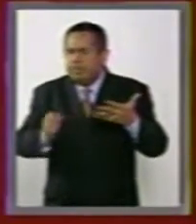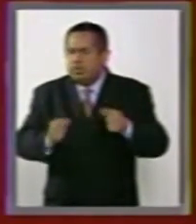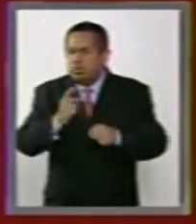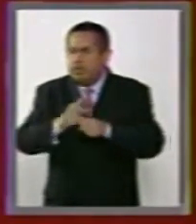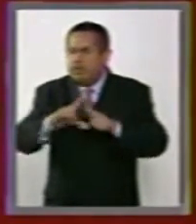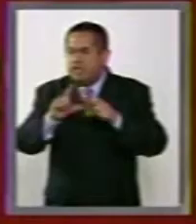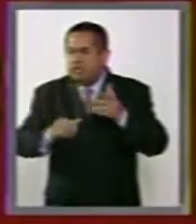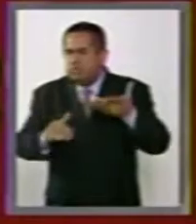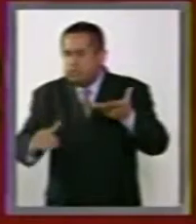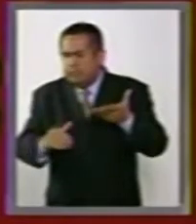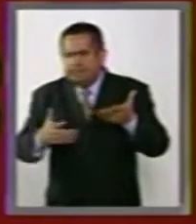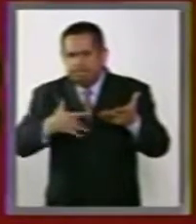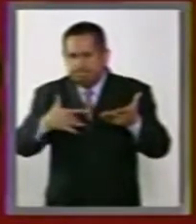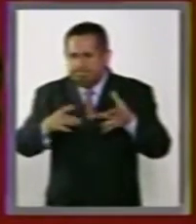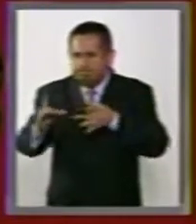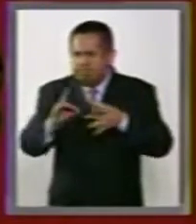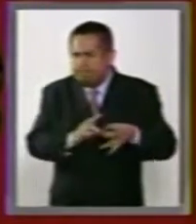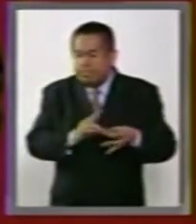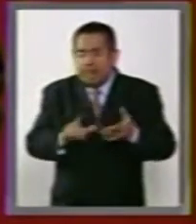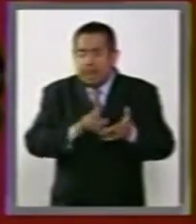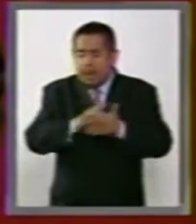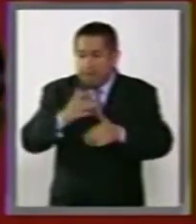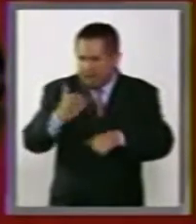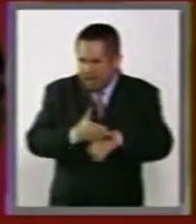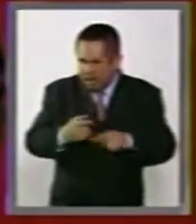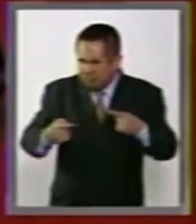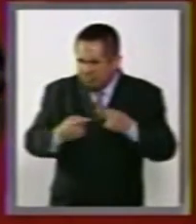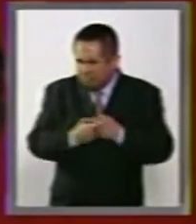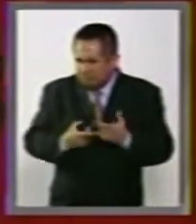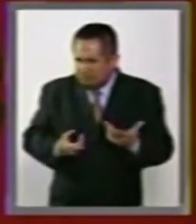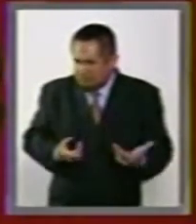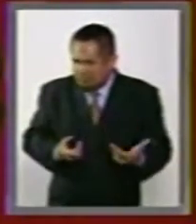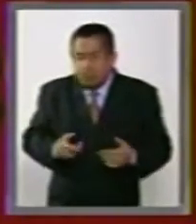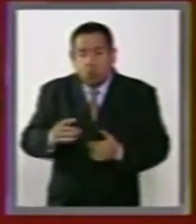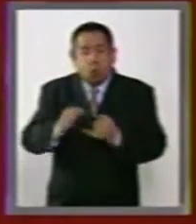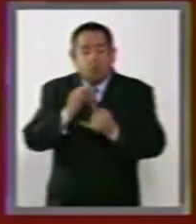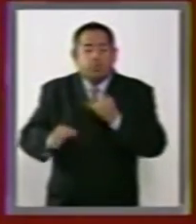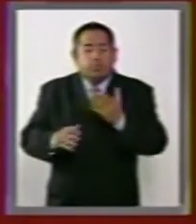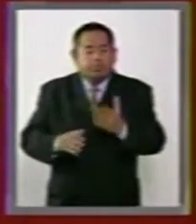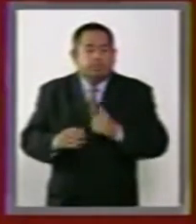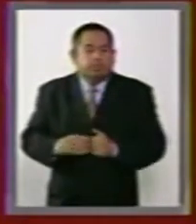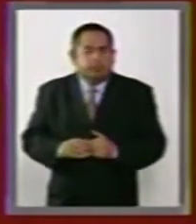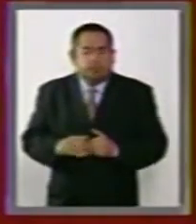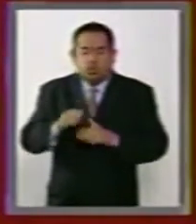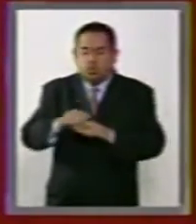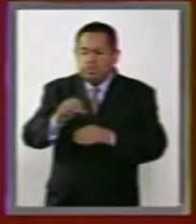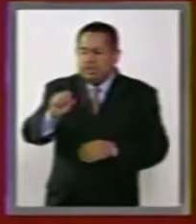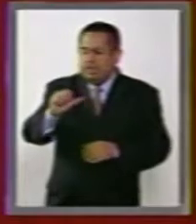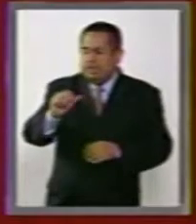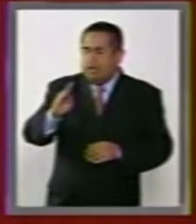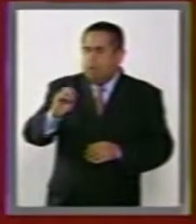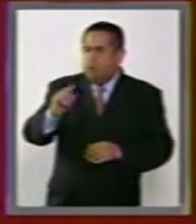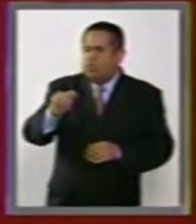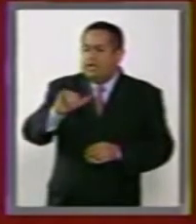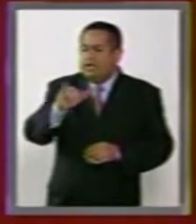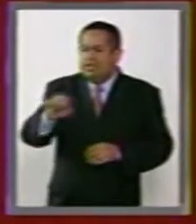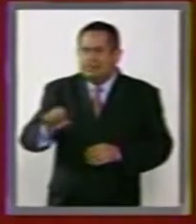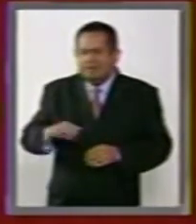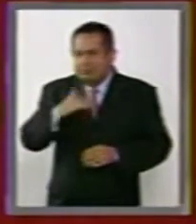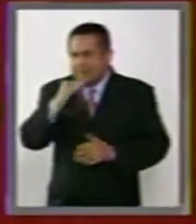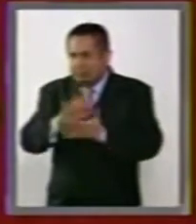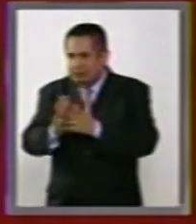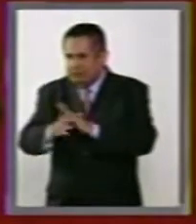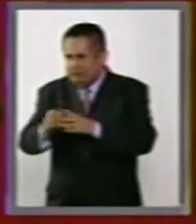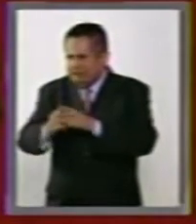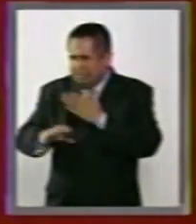nacional compete a una ley penal. Y por último, lo que se refiere al sabotaje, el artículo 140